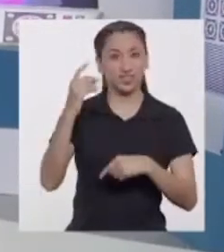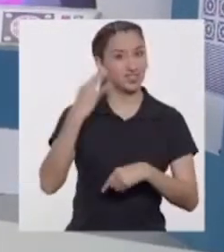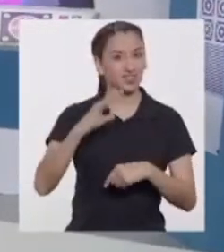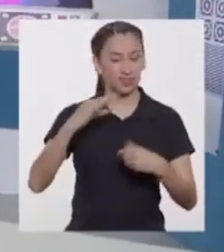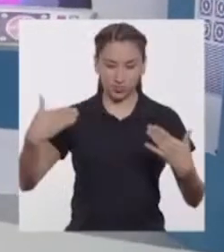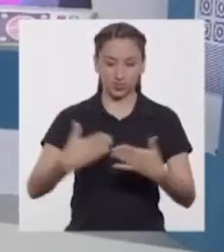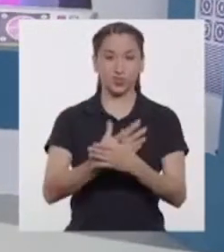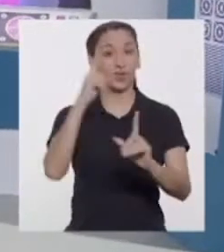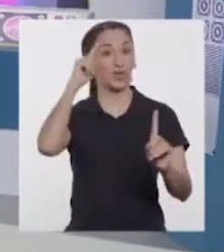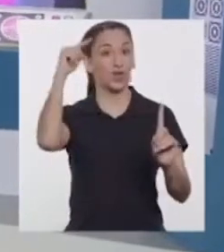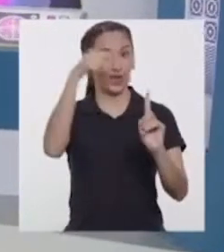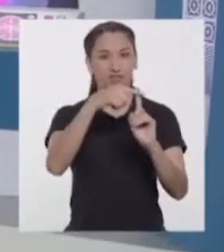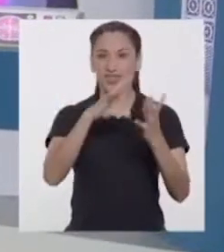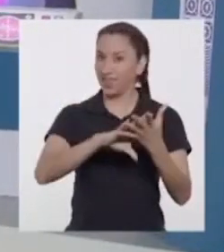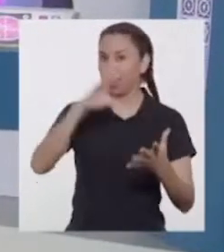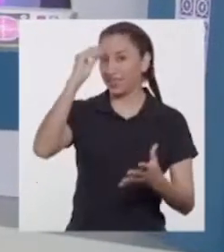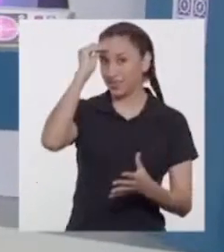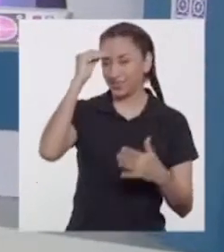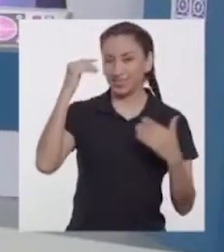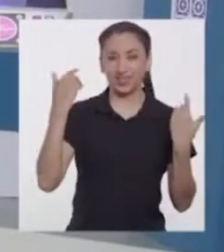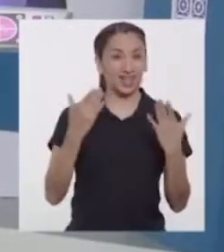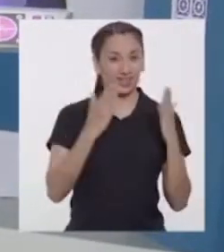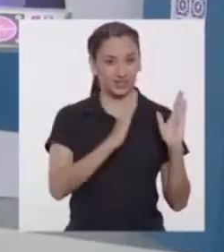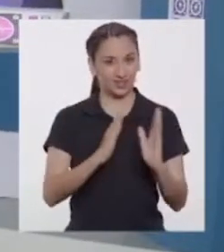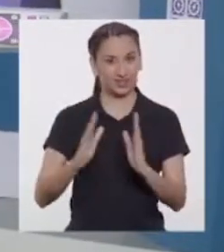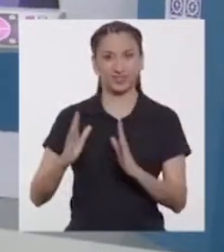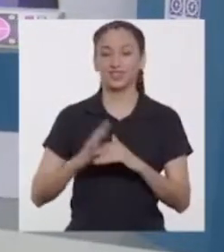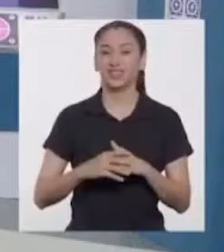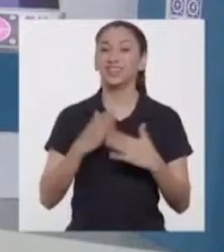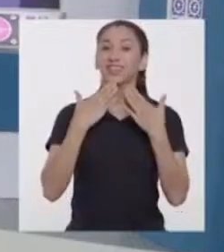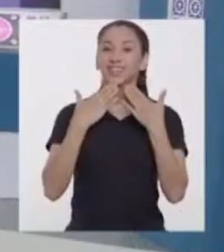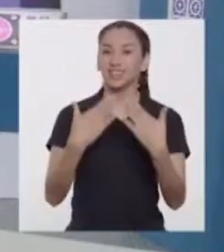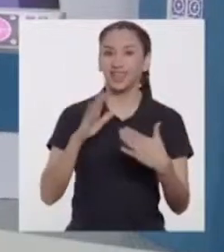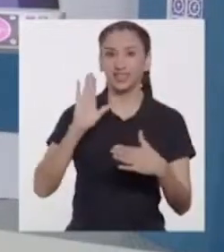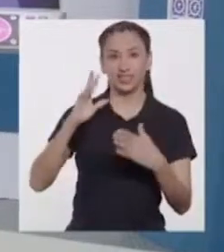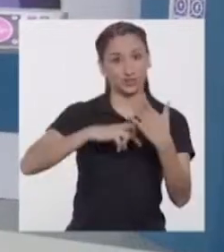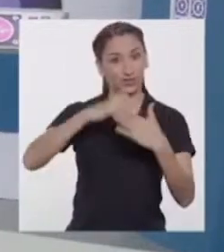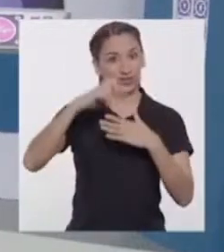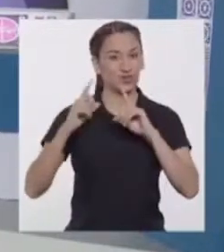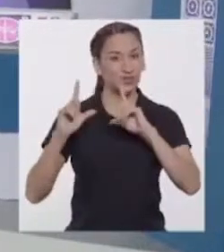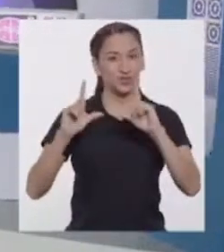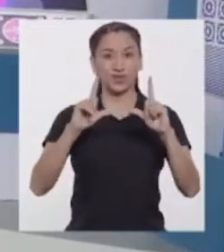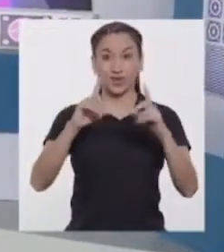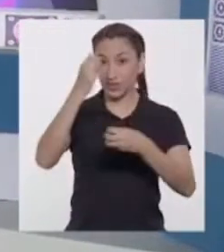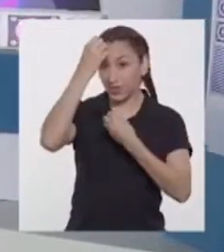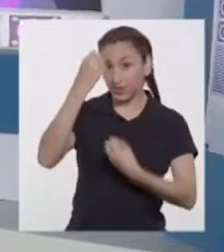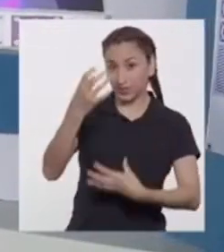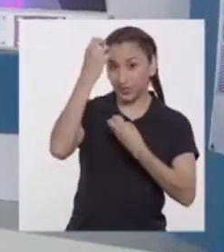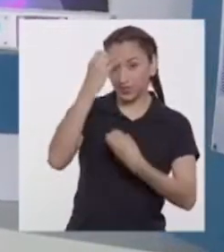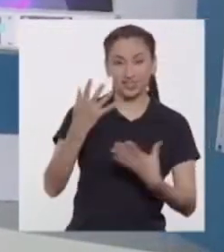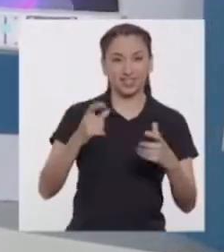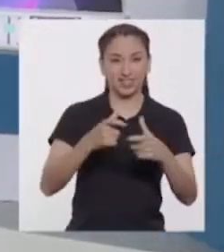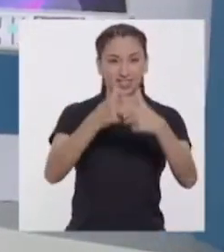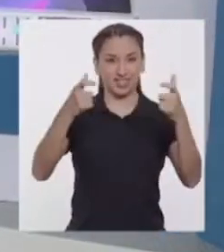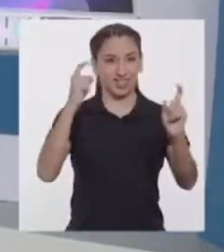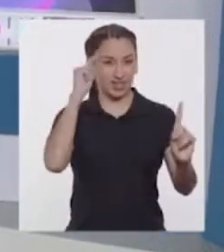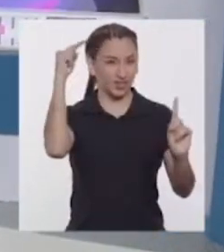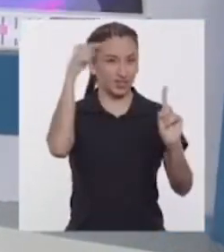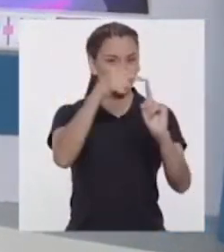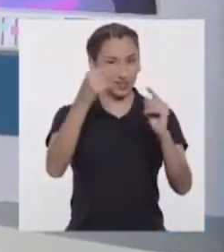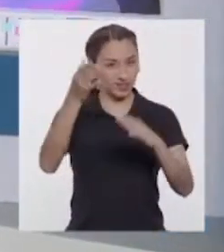nos tiene un nuevo propósito de aprendizaje preparado gracias a su programa informático El